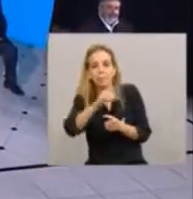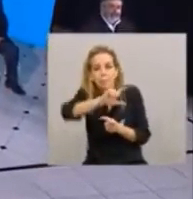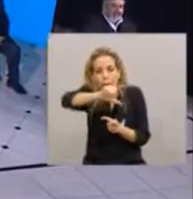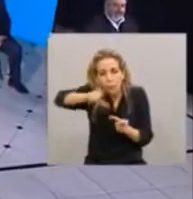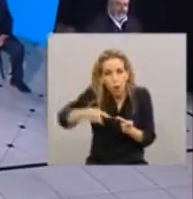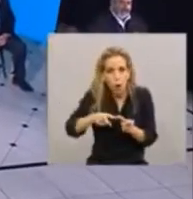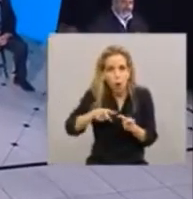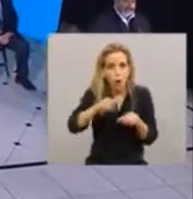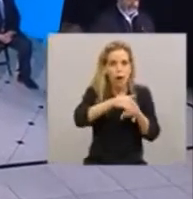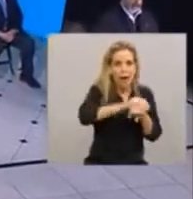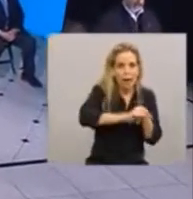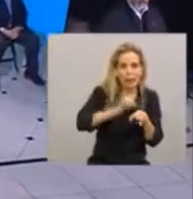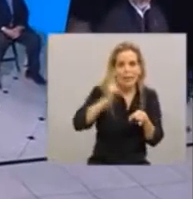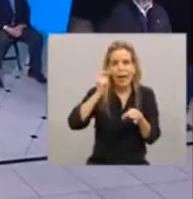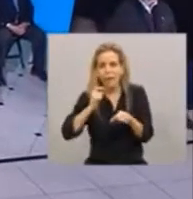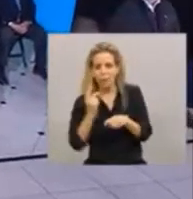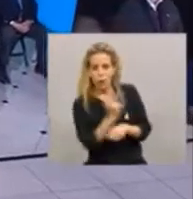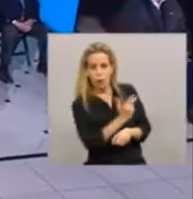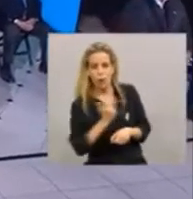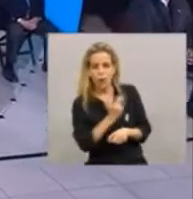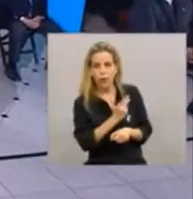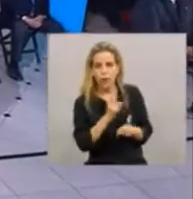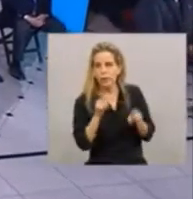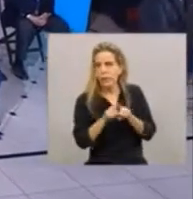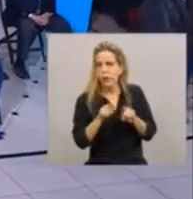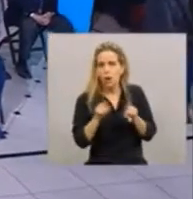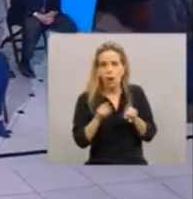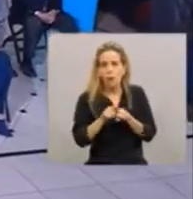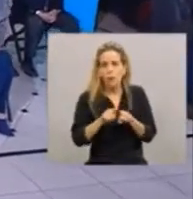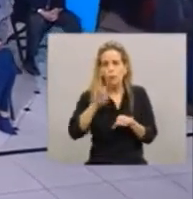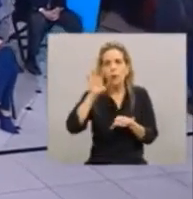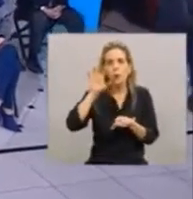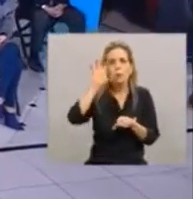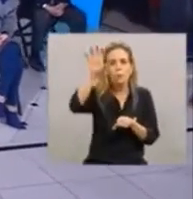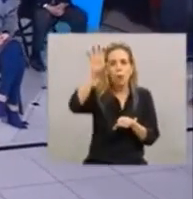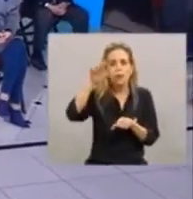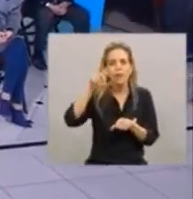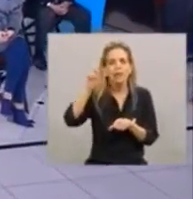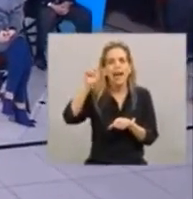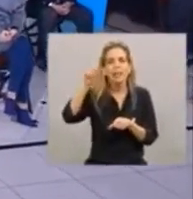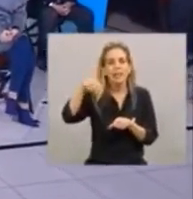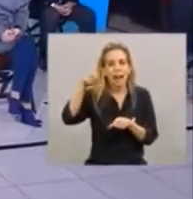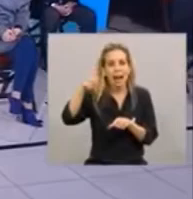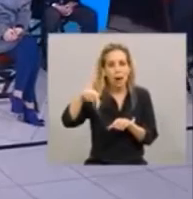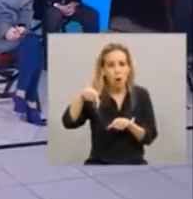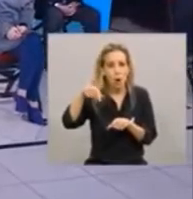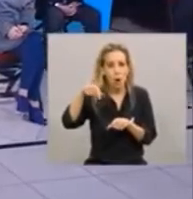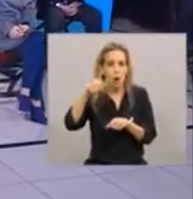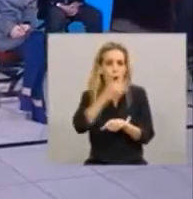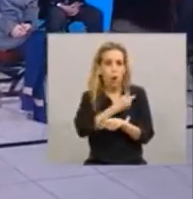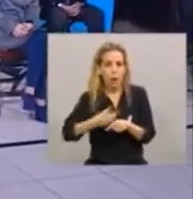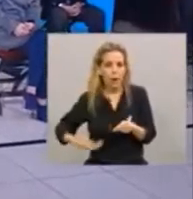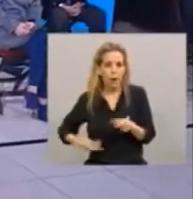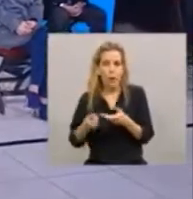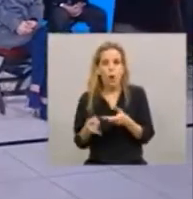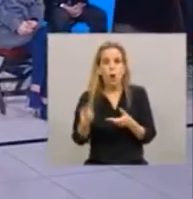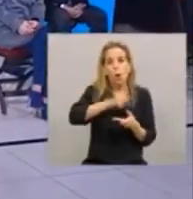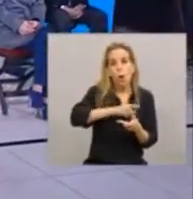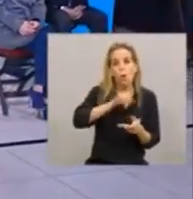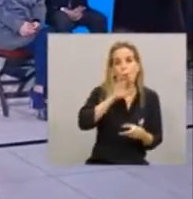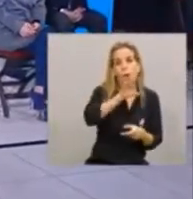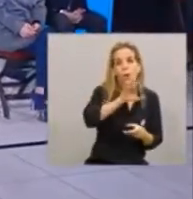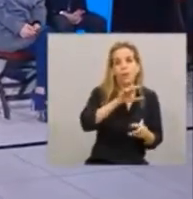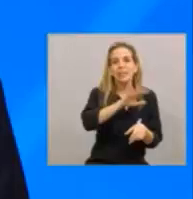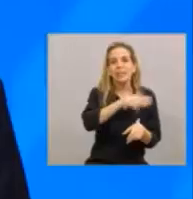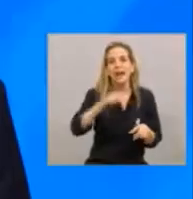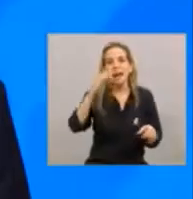pasa el querido coquí capitanich con todo su esfuerzo allá en el chaco o arabel en rionegro